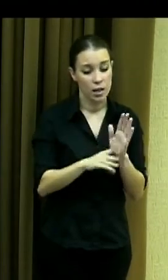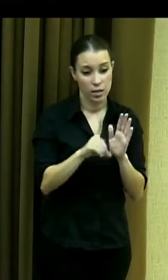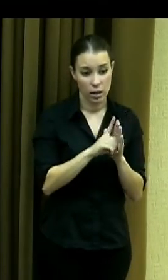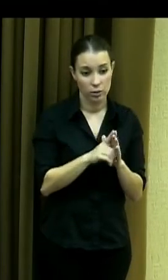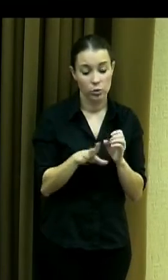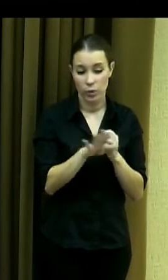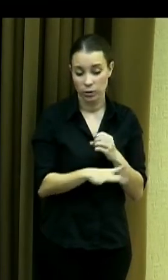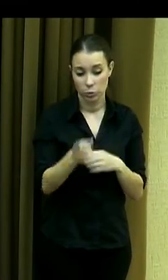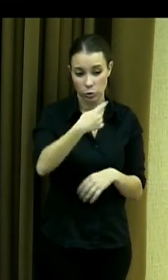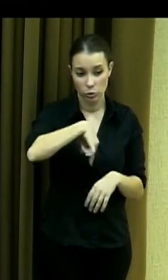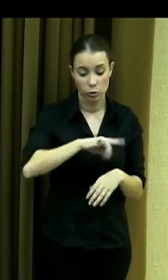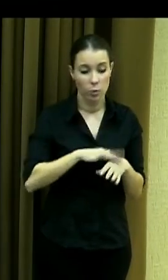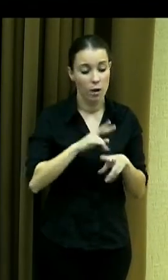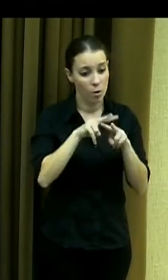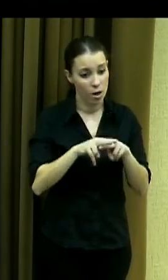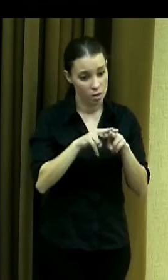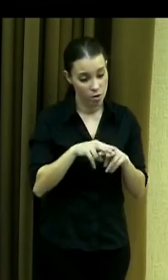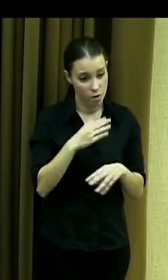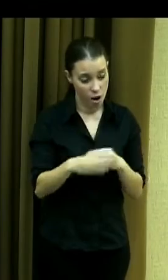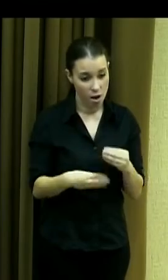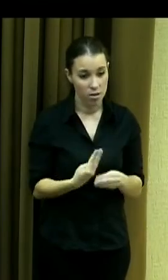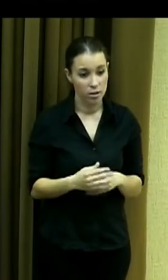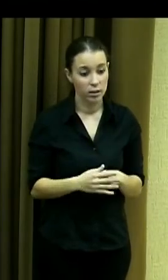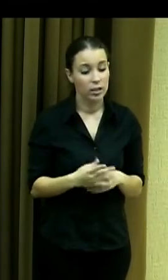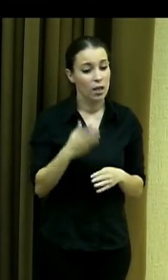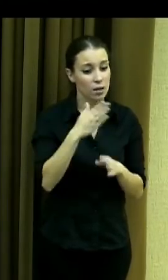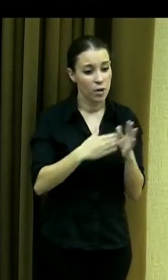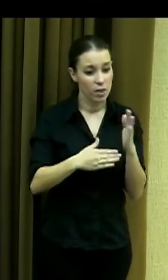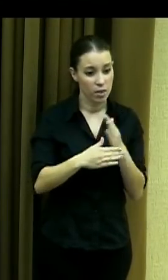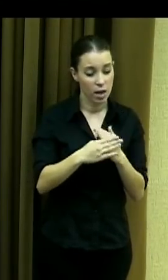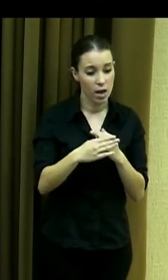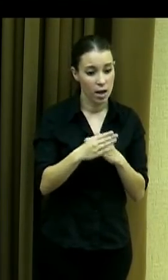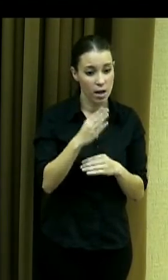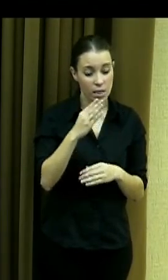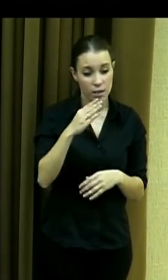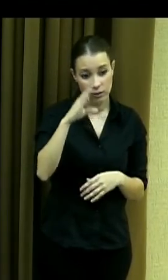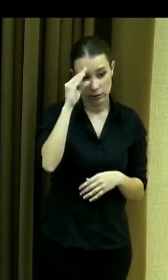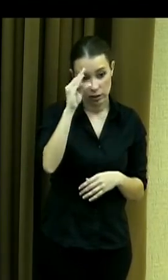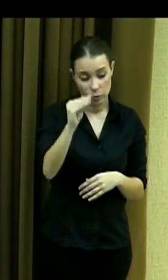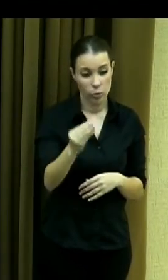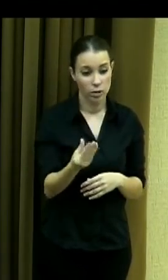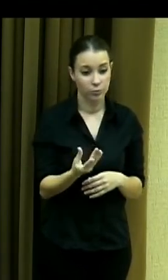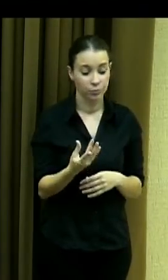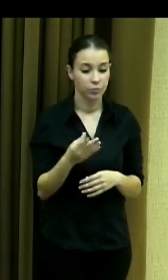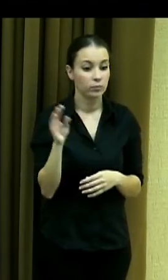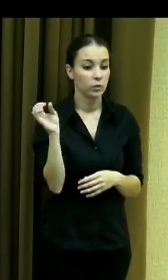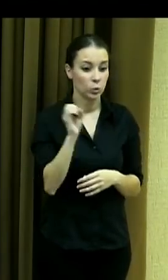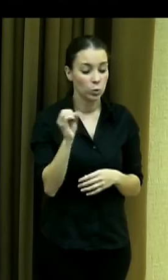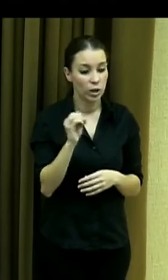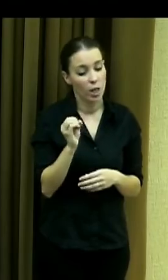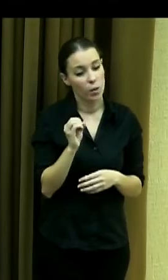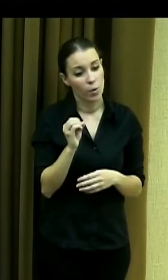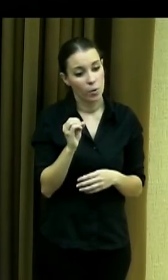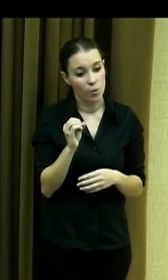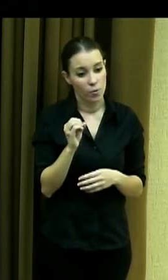para hacer la valoración, se hace incidencia en que la discapacidad intelectual, por leve que sea, ocasiona siempre un cierto grado de interferencia